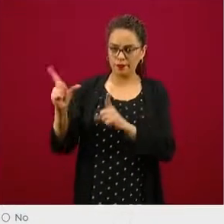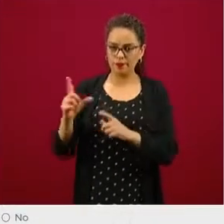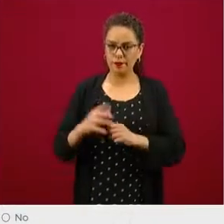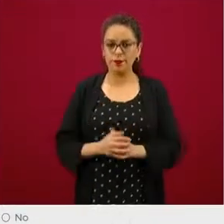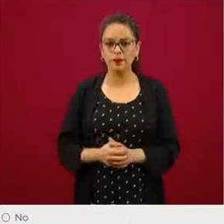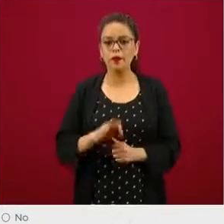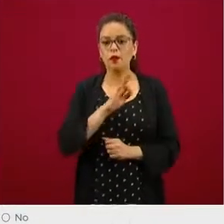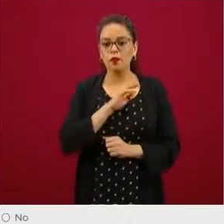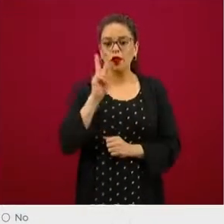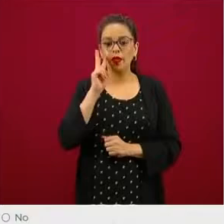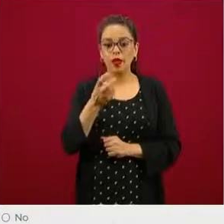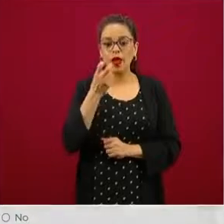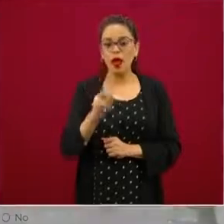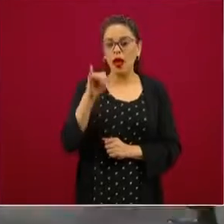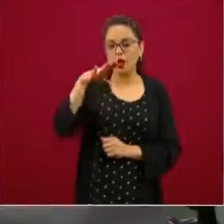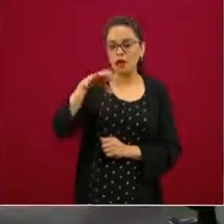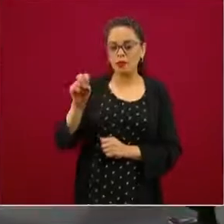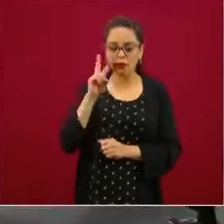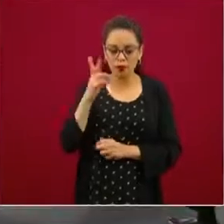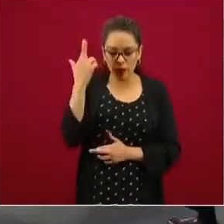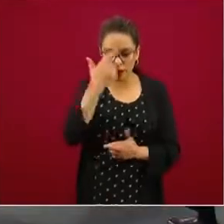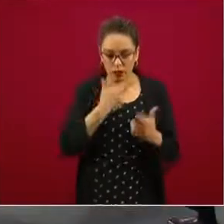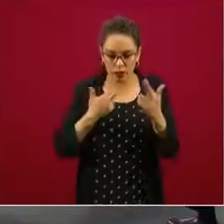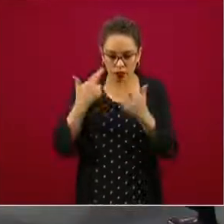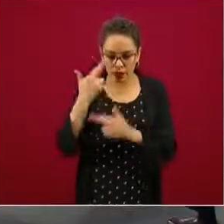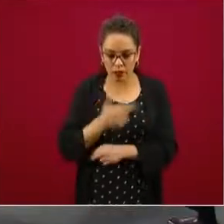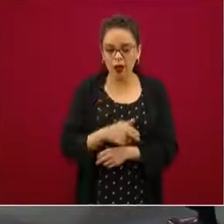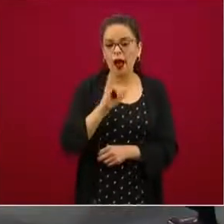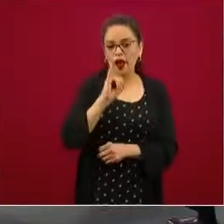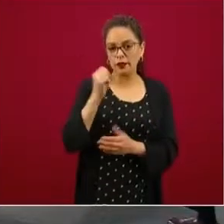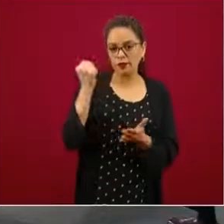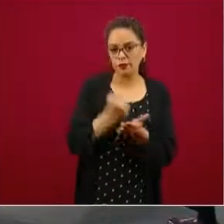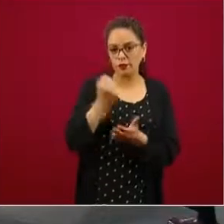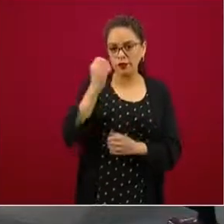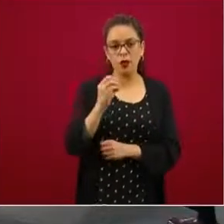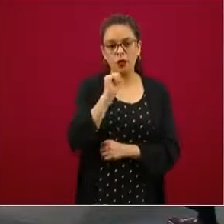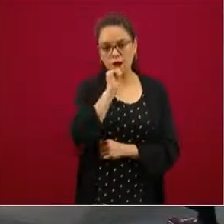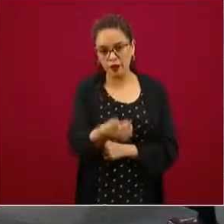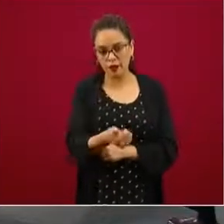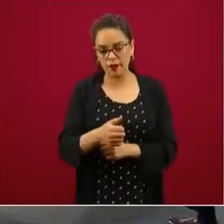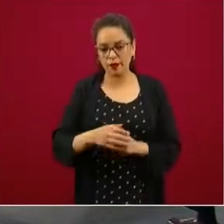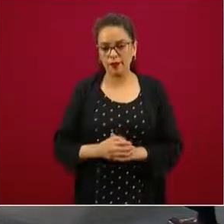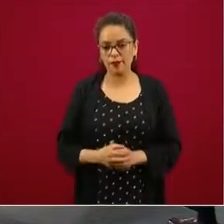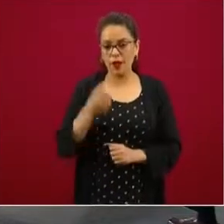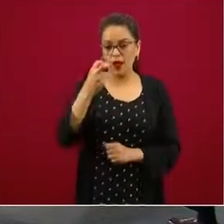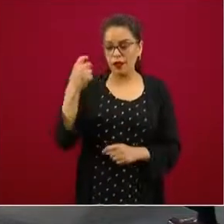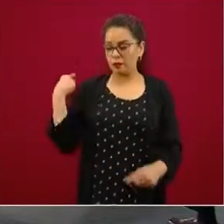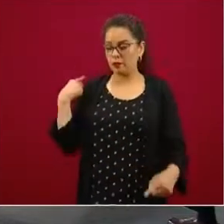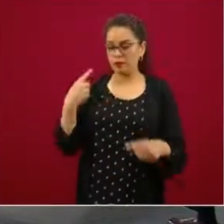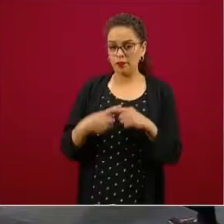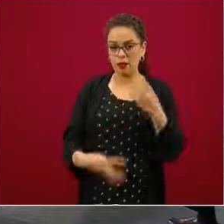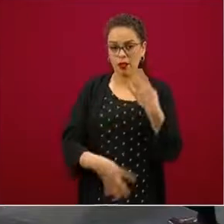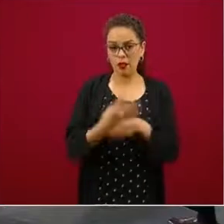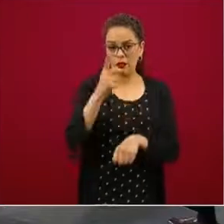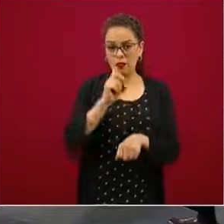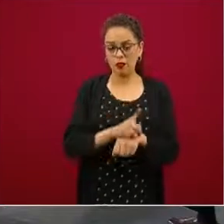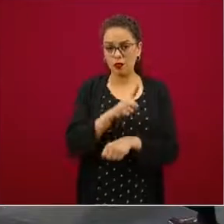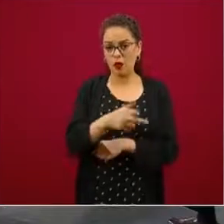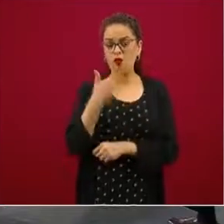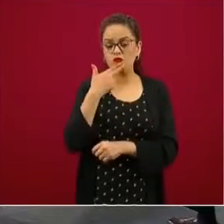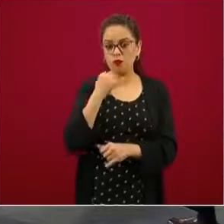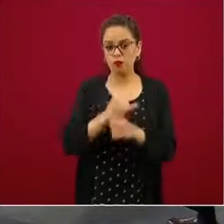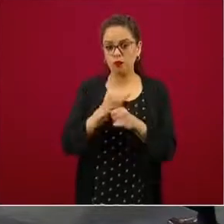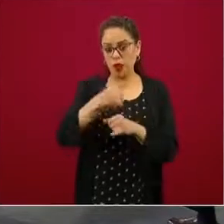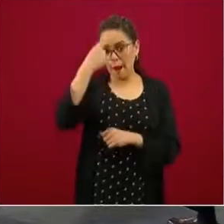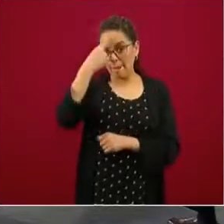la validación por parte del Seguro Social. Así ocurrió y así operó durante estos 14 días para estas 3